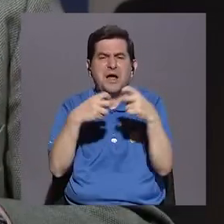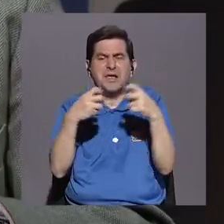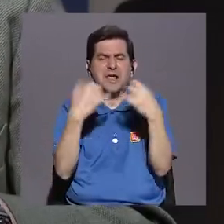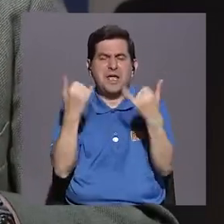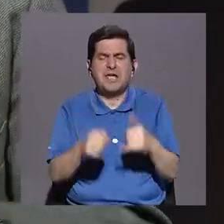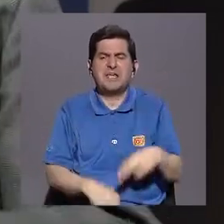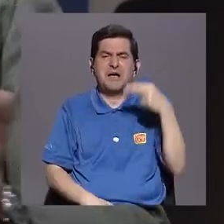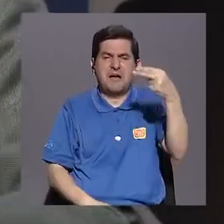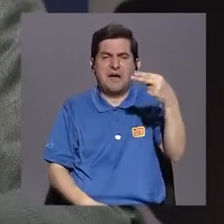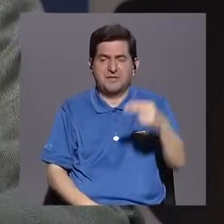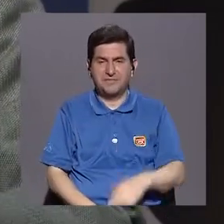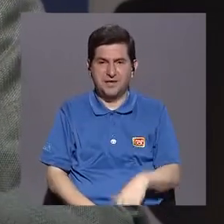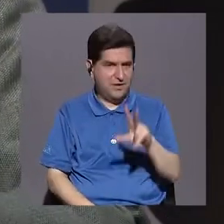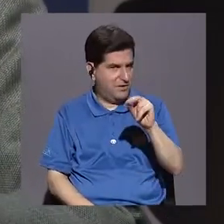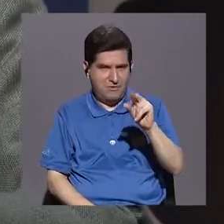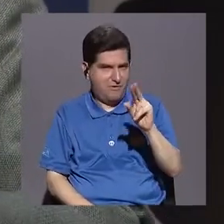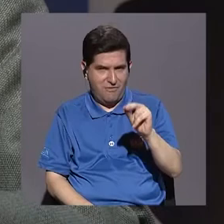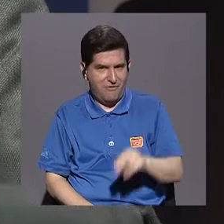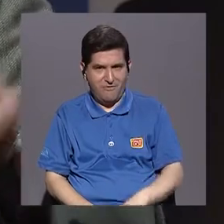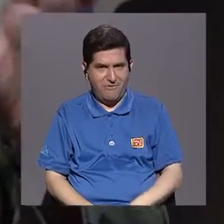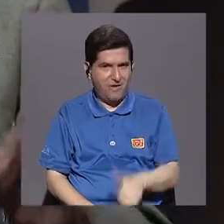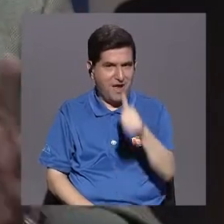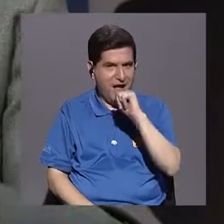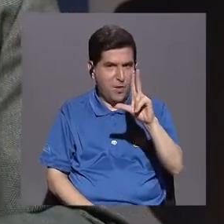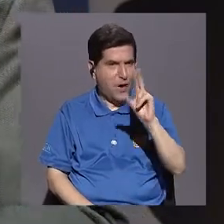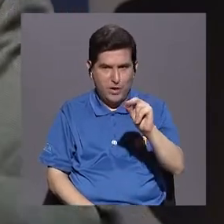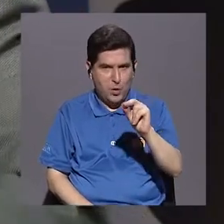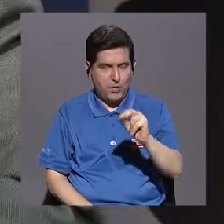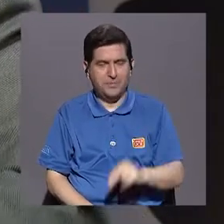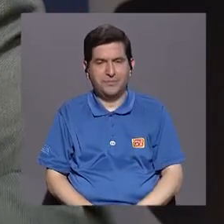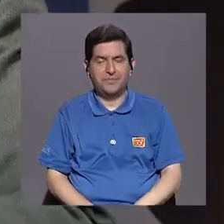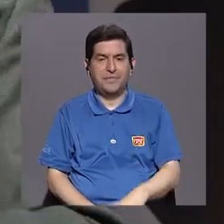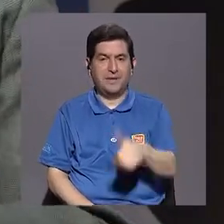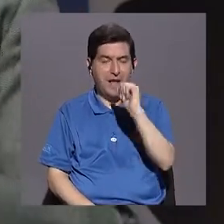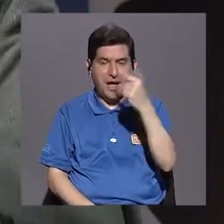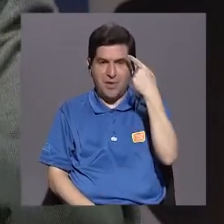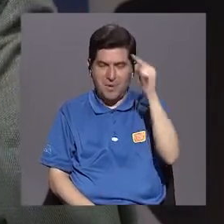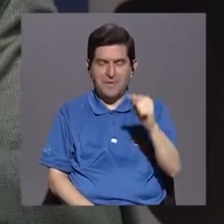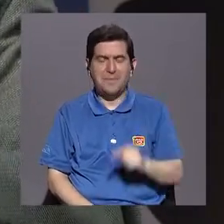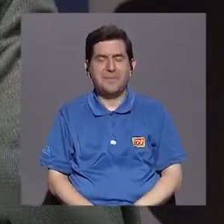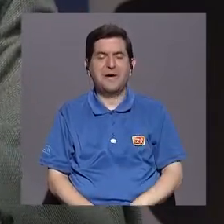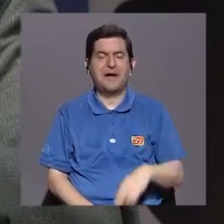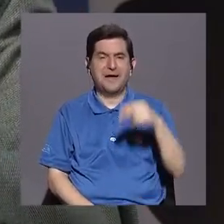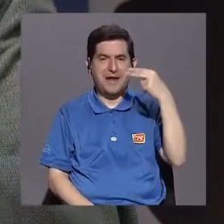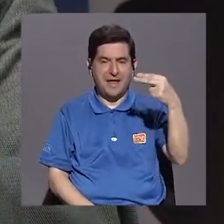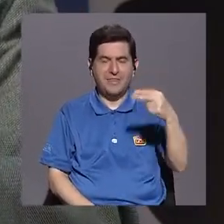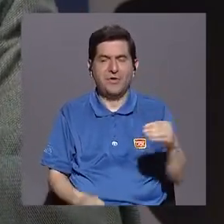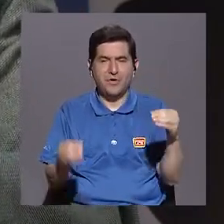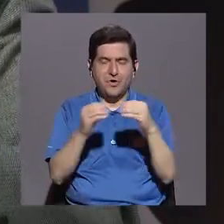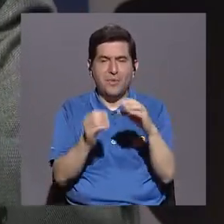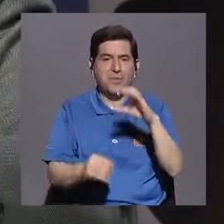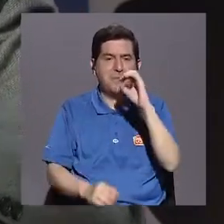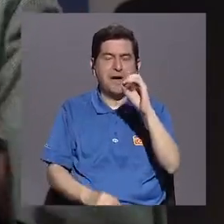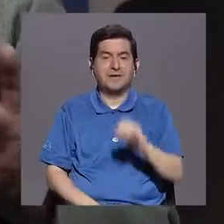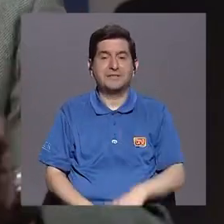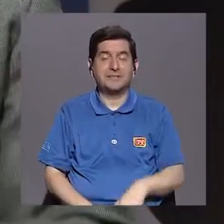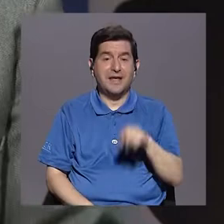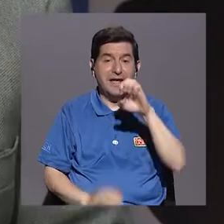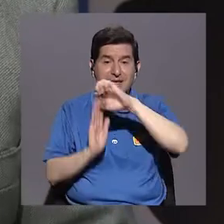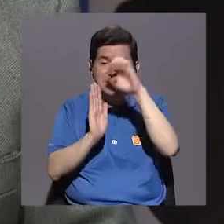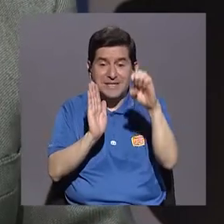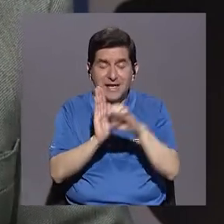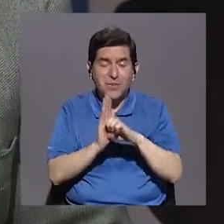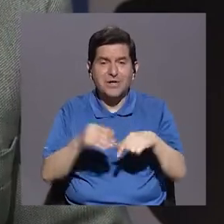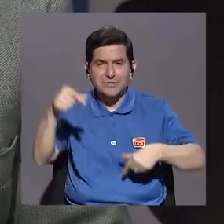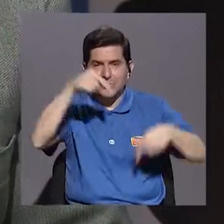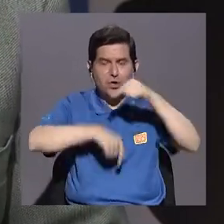hidrógeno no para empezar no es agua agua para dar hidrógeno más oxígeno en la ecuación química general